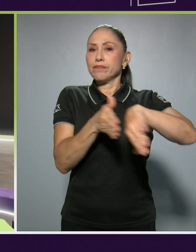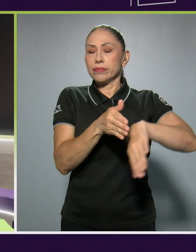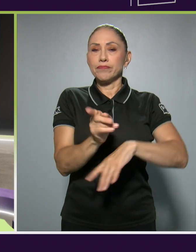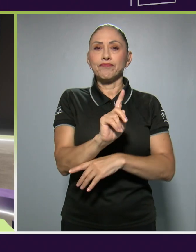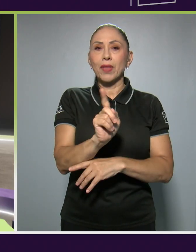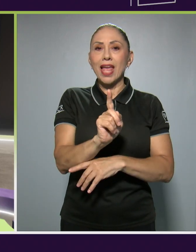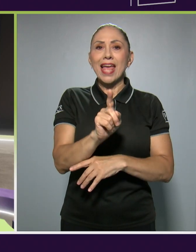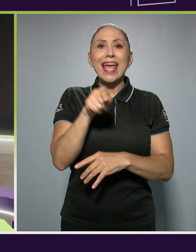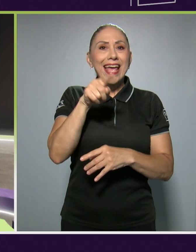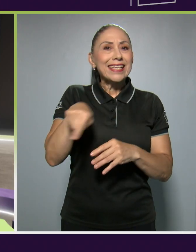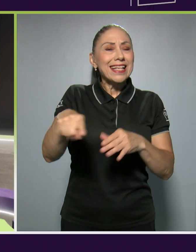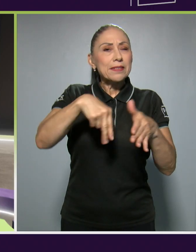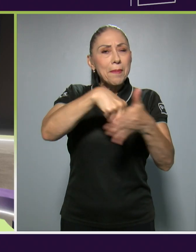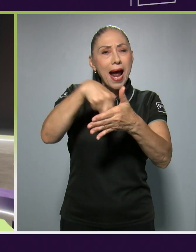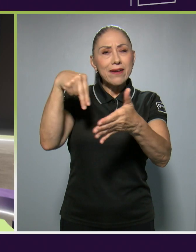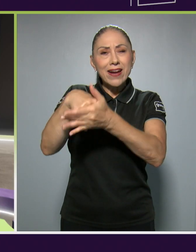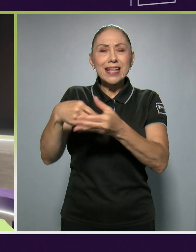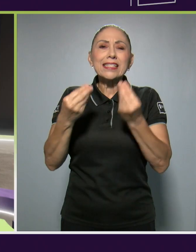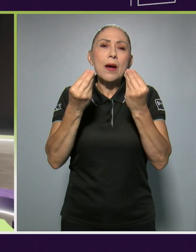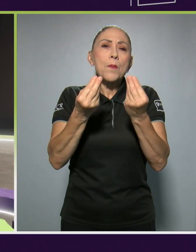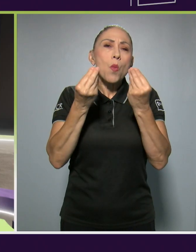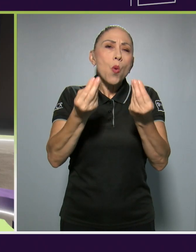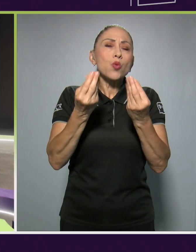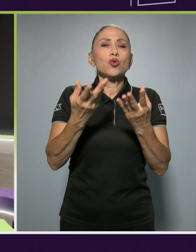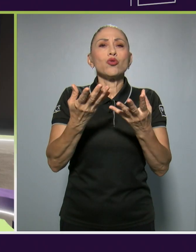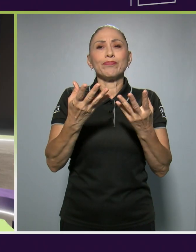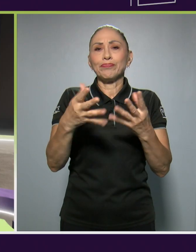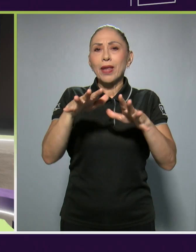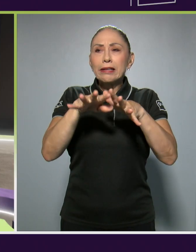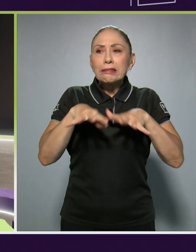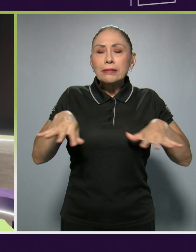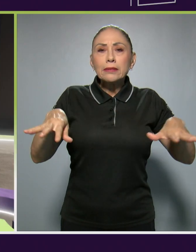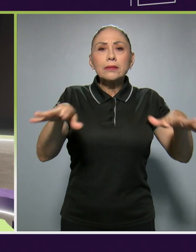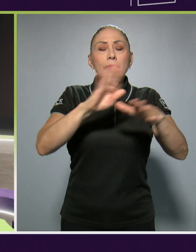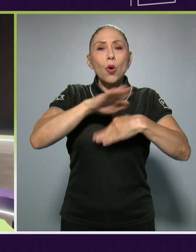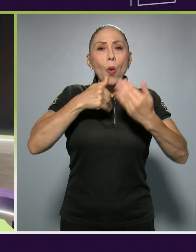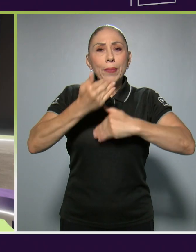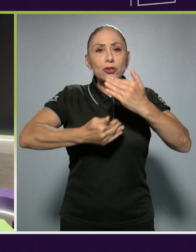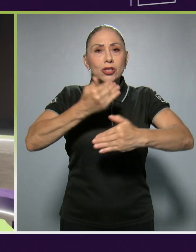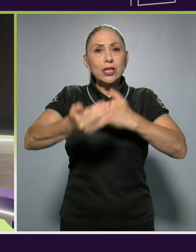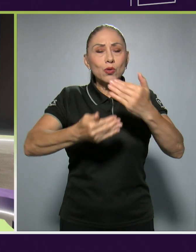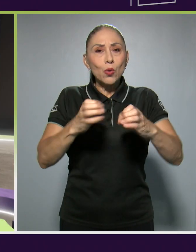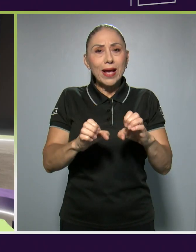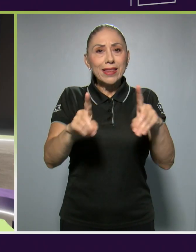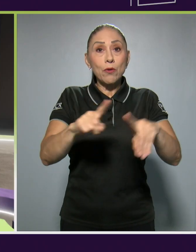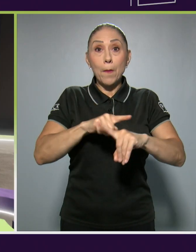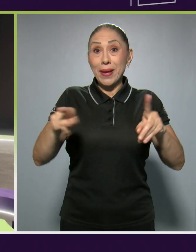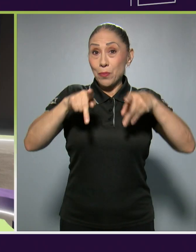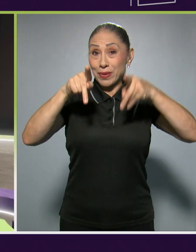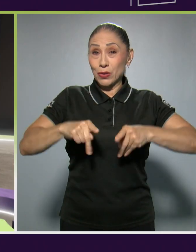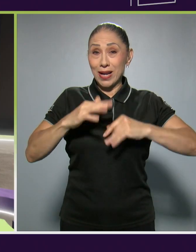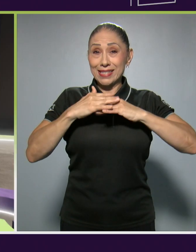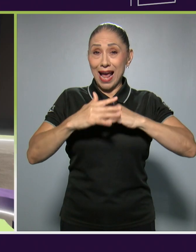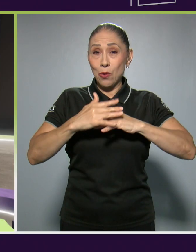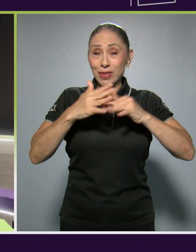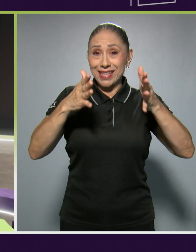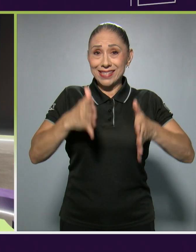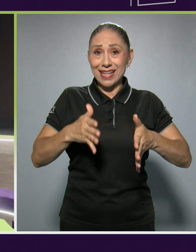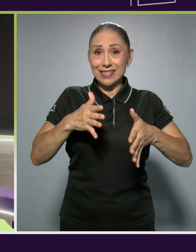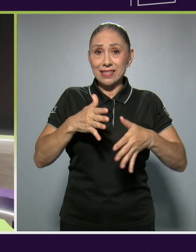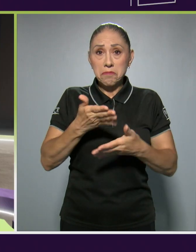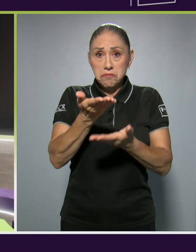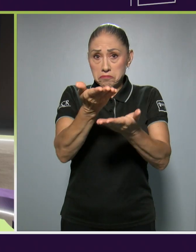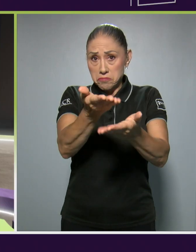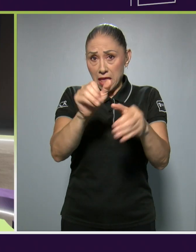muy intrínsecas, ¿verdad?, en todo el proceso educativo, pero para las personas autistas, estudiantes que puedan estar sintonizando el